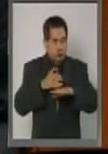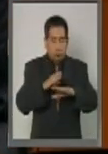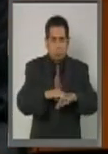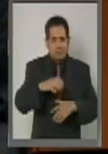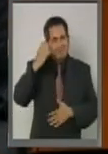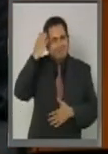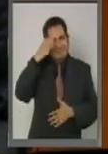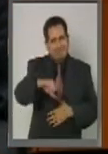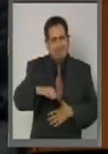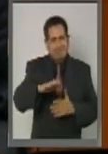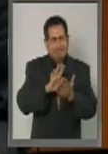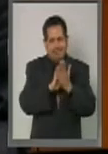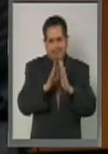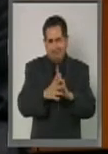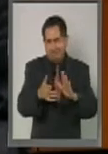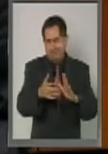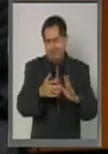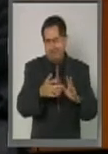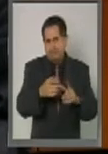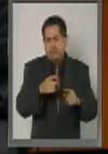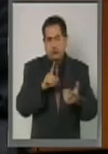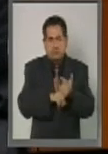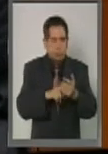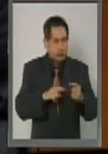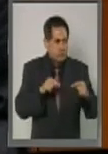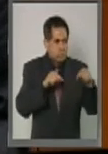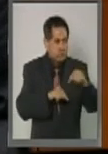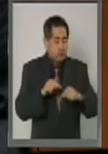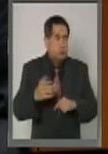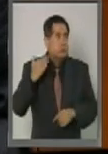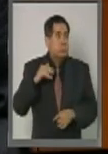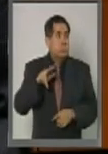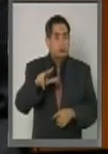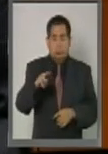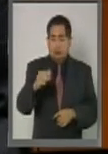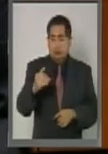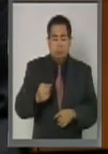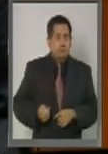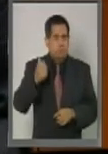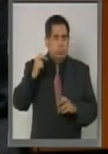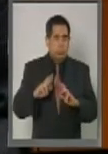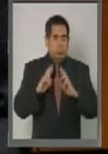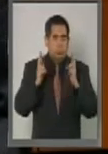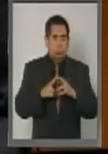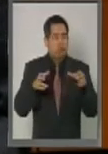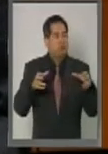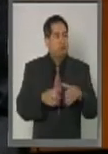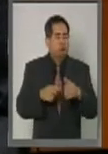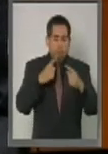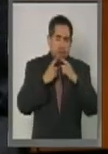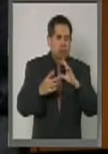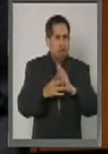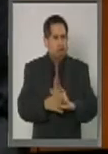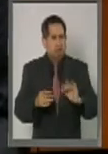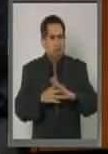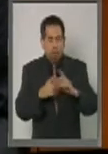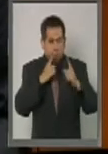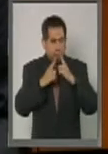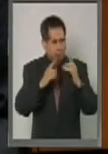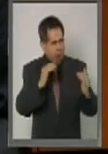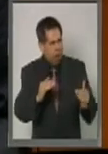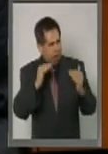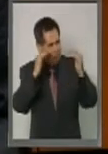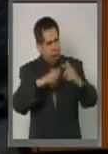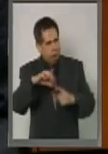crimen organizado transnacional, celebrándose el 18 de mayo la primera reunión del diálogo de alto nivel